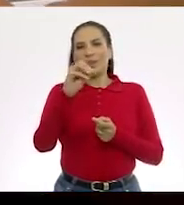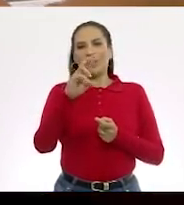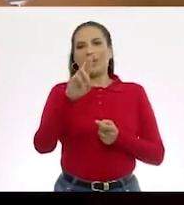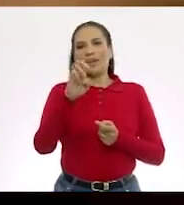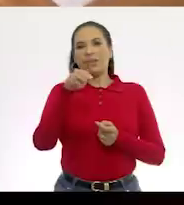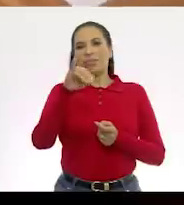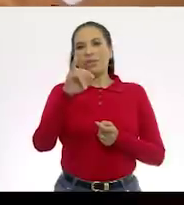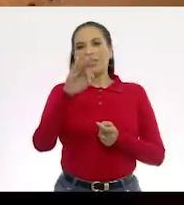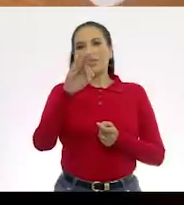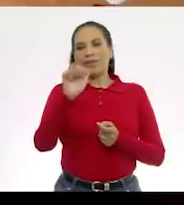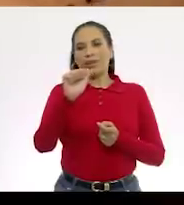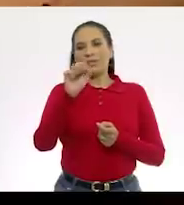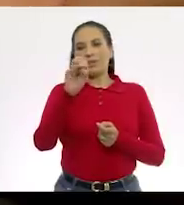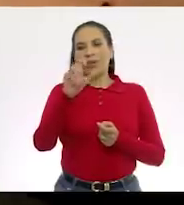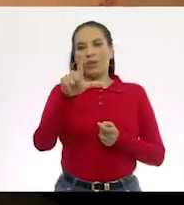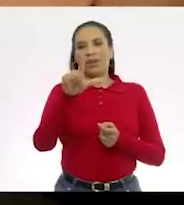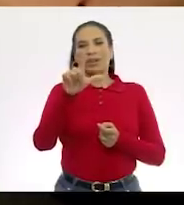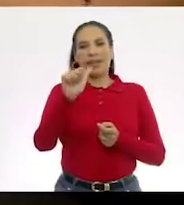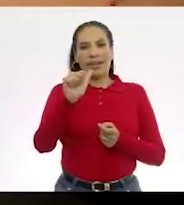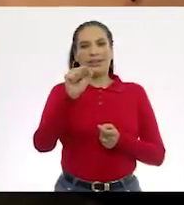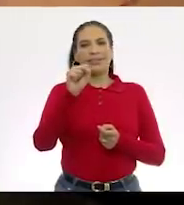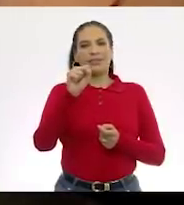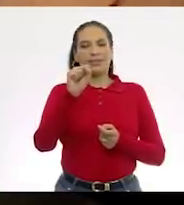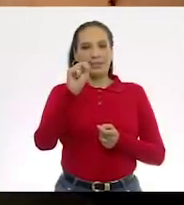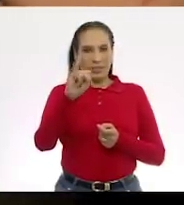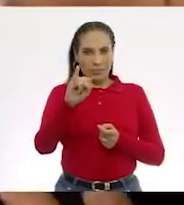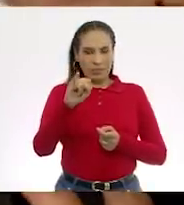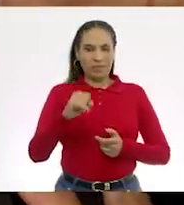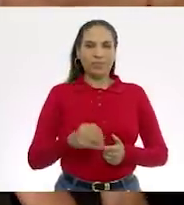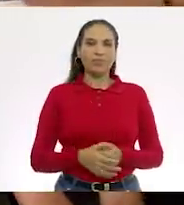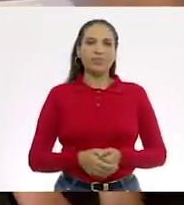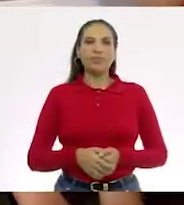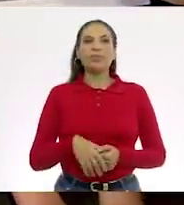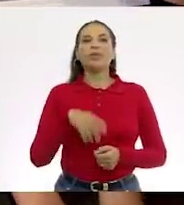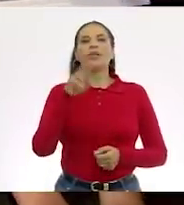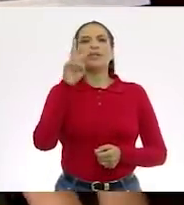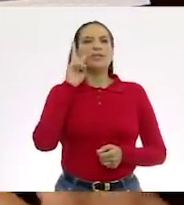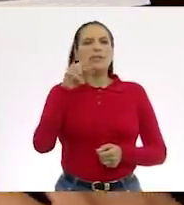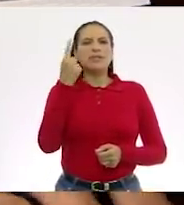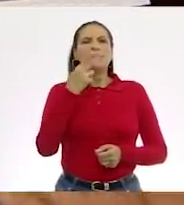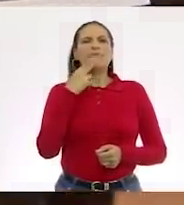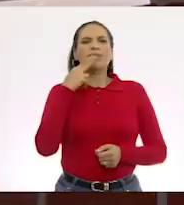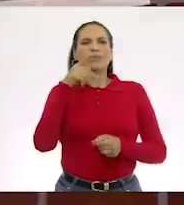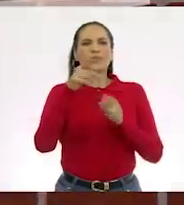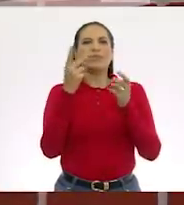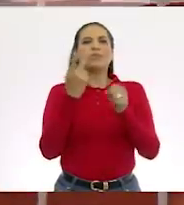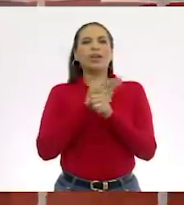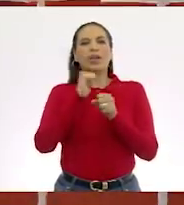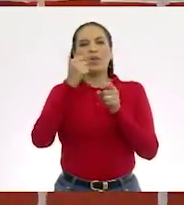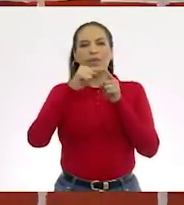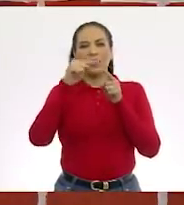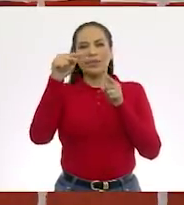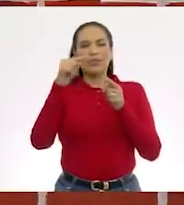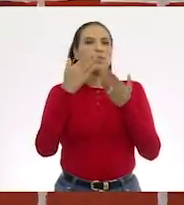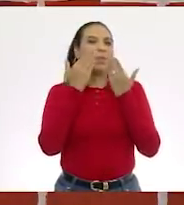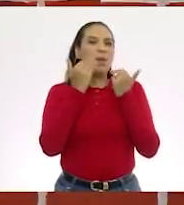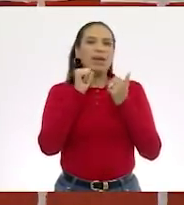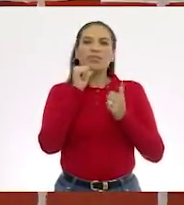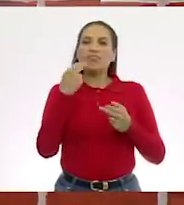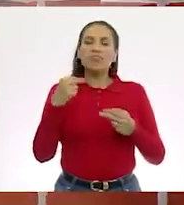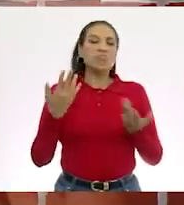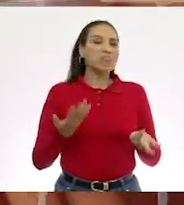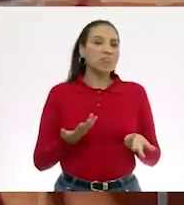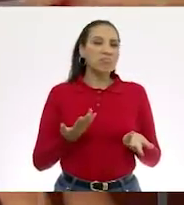re, mi, fa, sol, la y si. Y se preguntarán, ¿qué sucede con las demás que no tienen